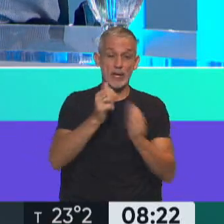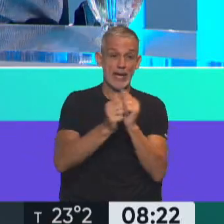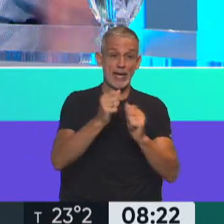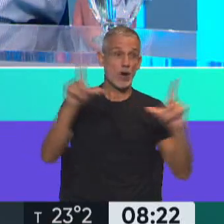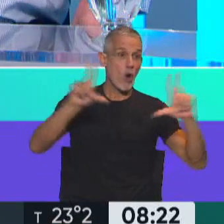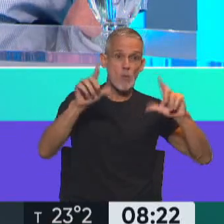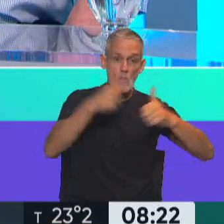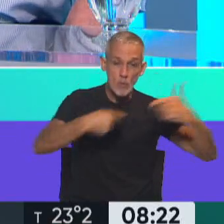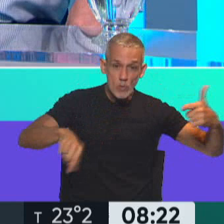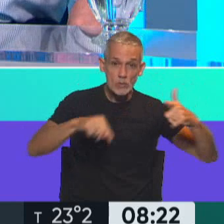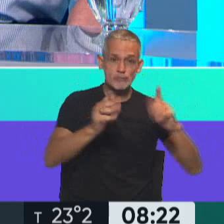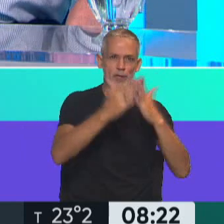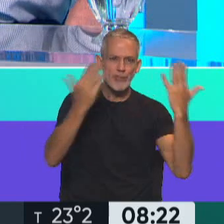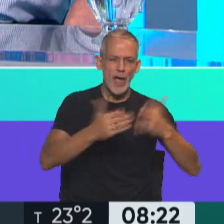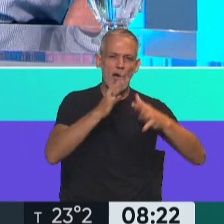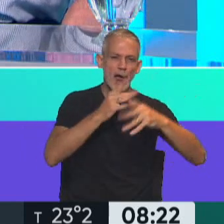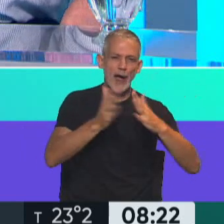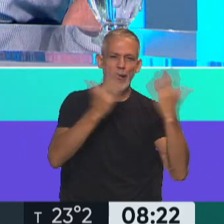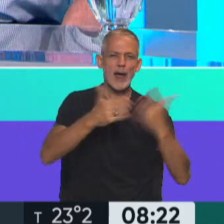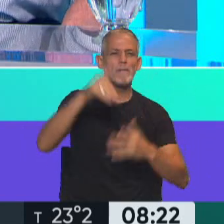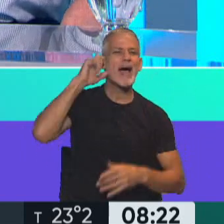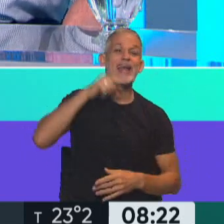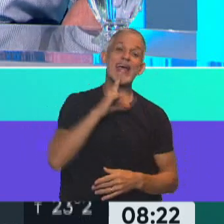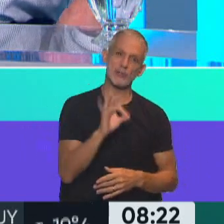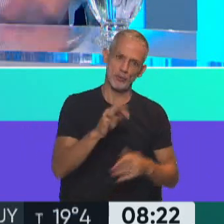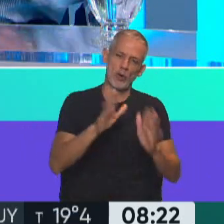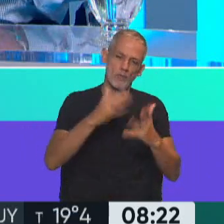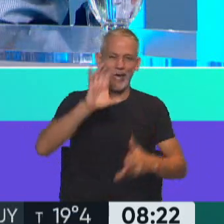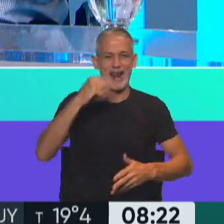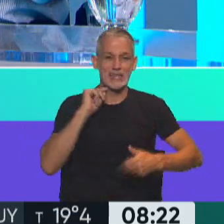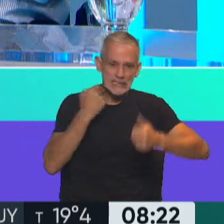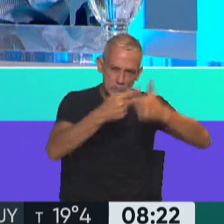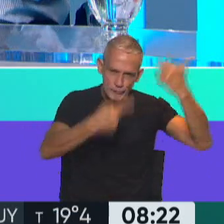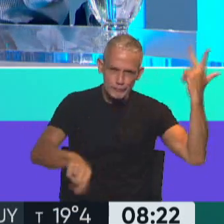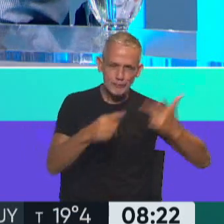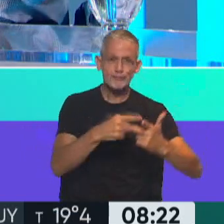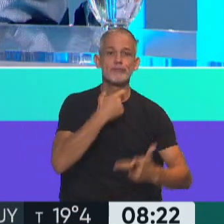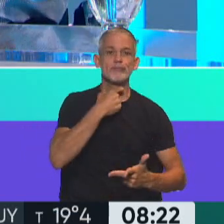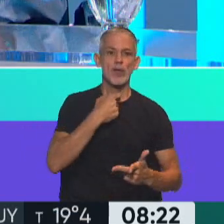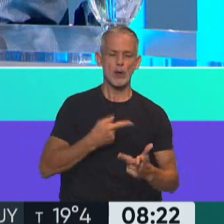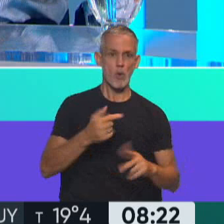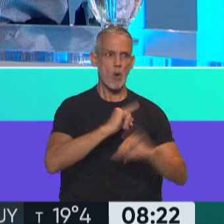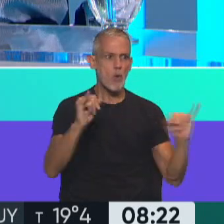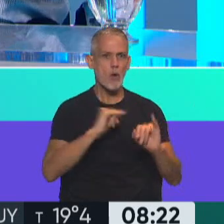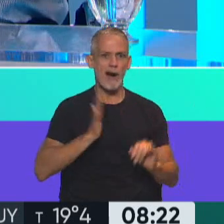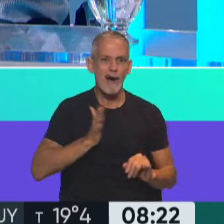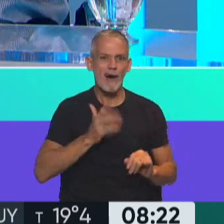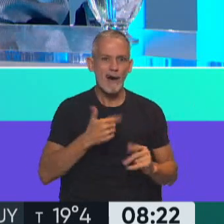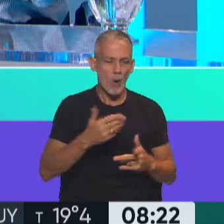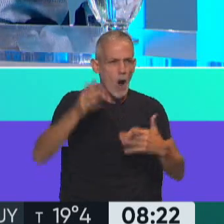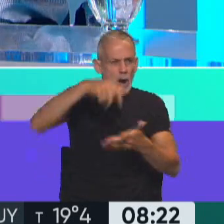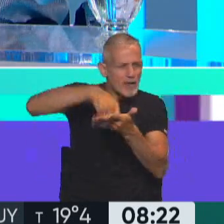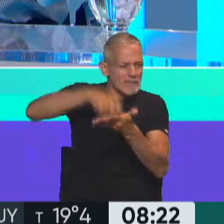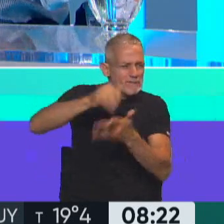medios de comunicación, el señor Manieto y compañía, que querían azuzarnos para que fuéramos a firmar